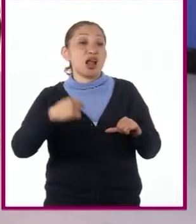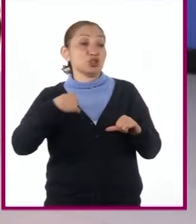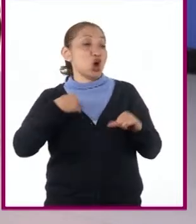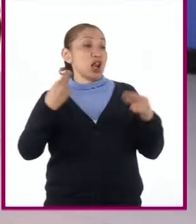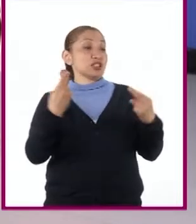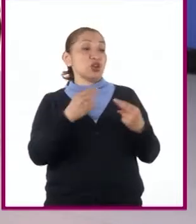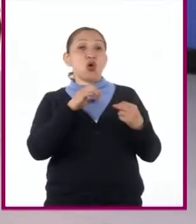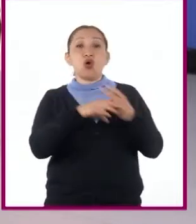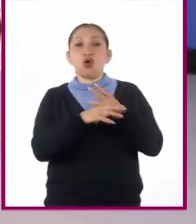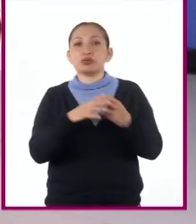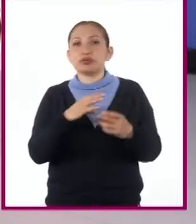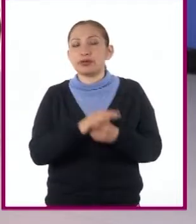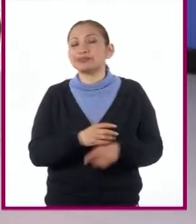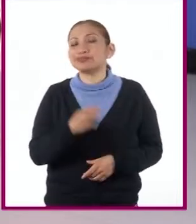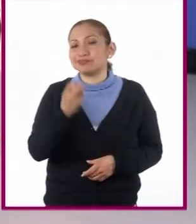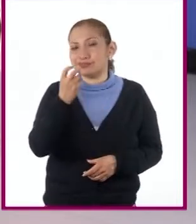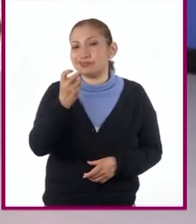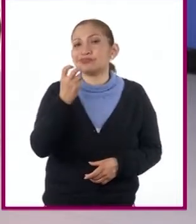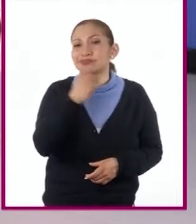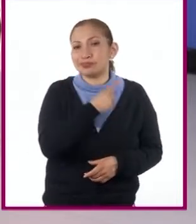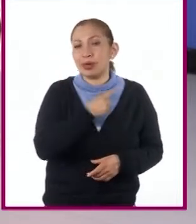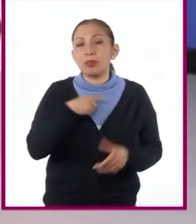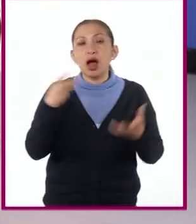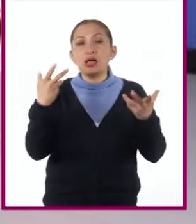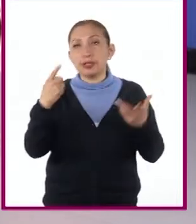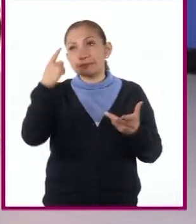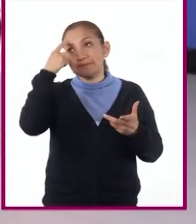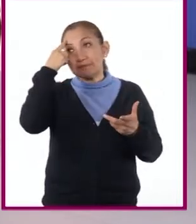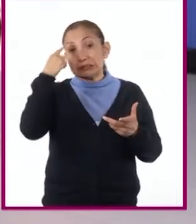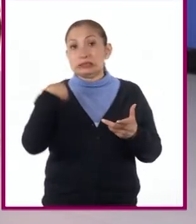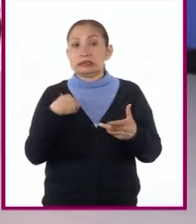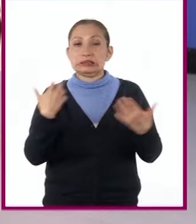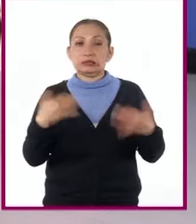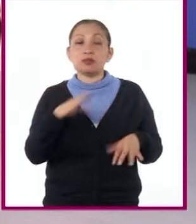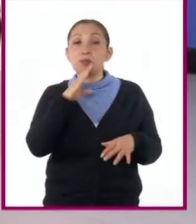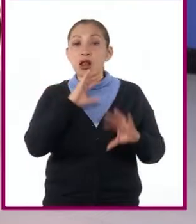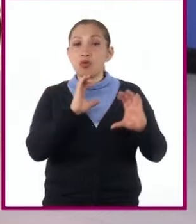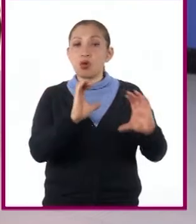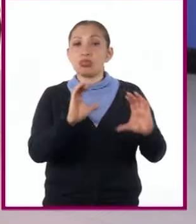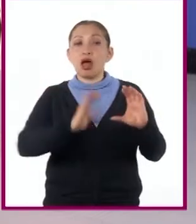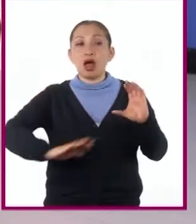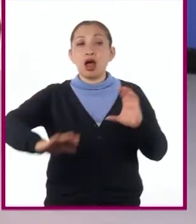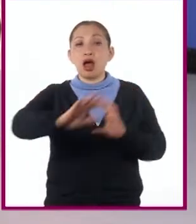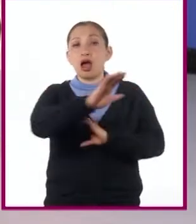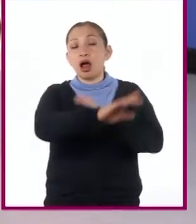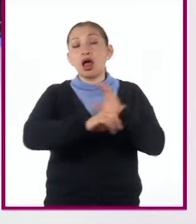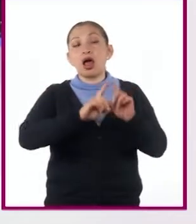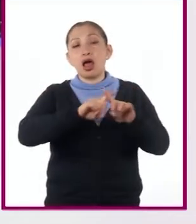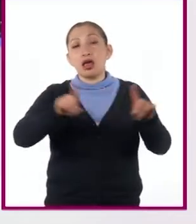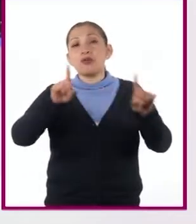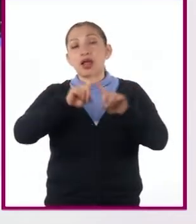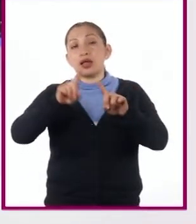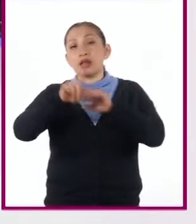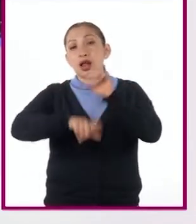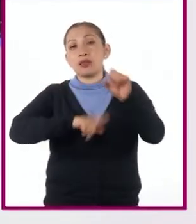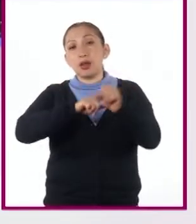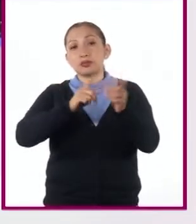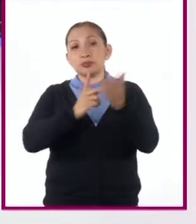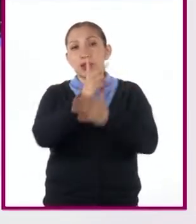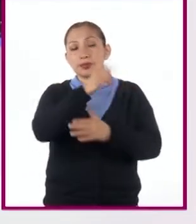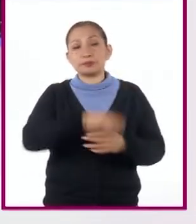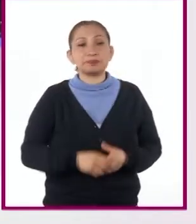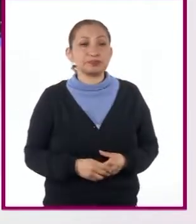nuestras necesidades, por lo que debemos hacer conciencia de ello y cuidar la biodiversidad. Y